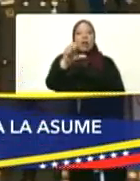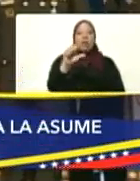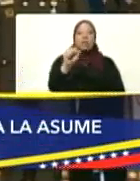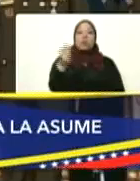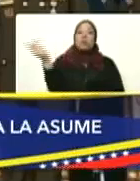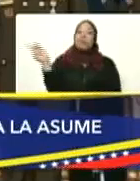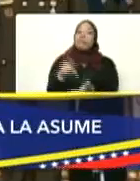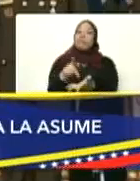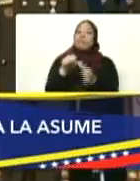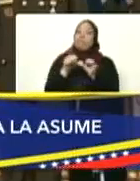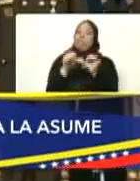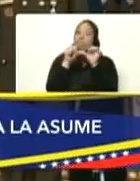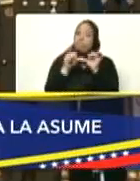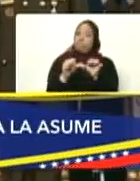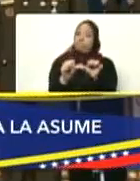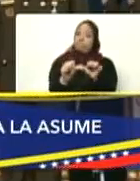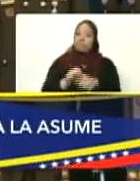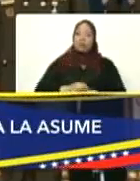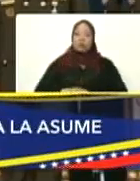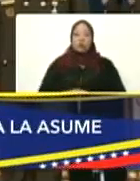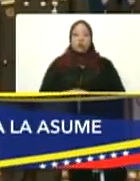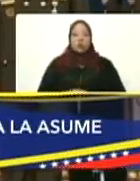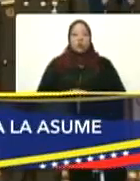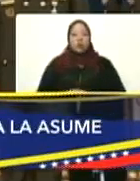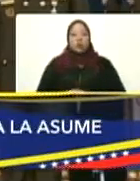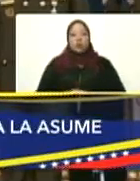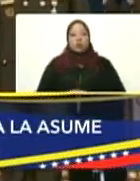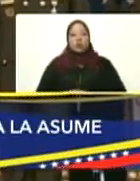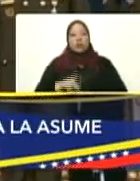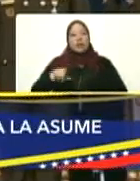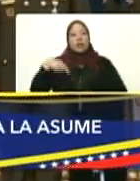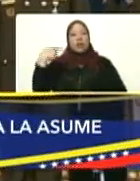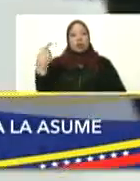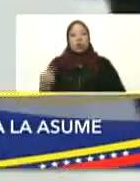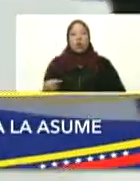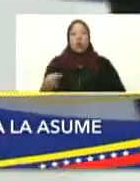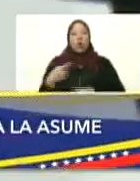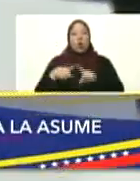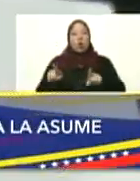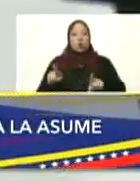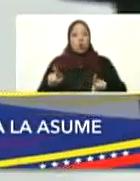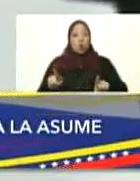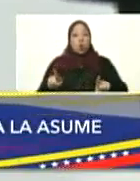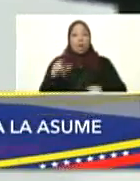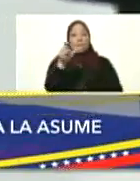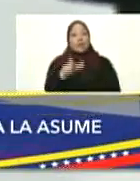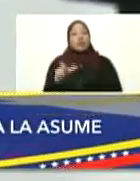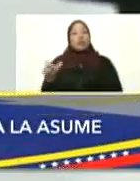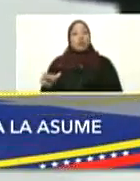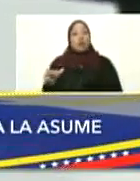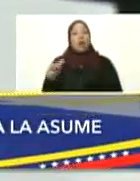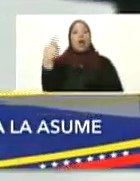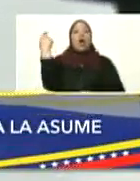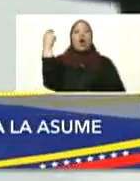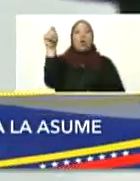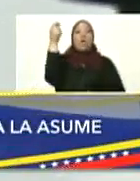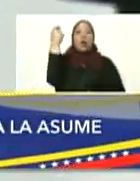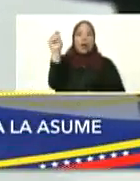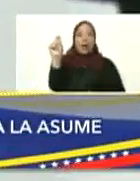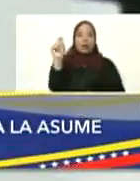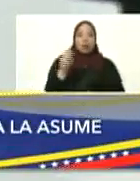presente y siempre consecuente. El resto del Estado Mayor Superior queda